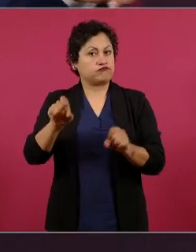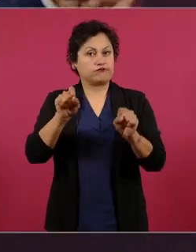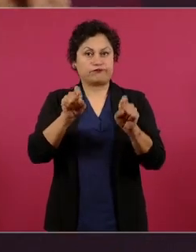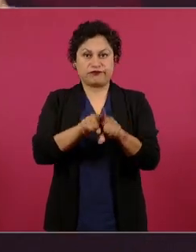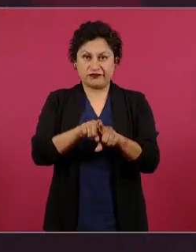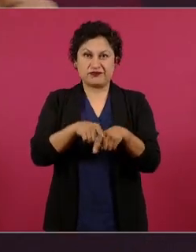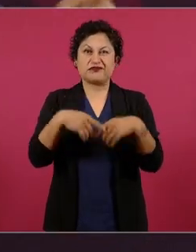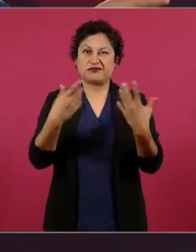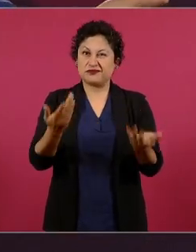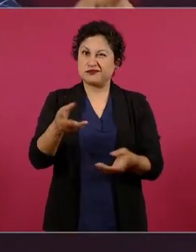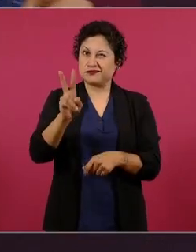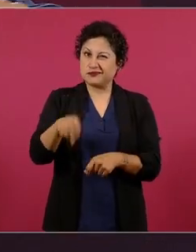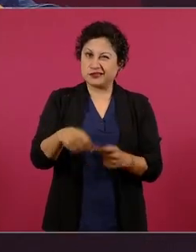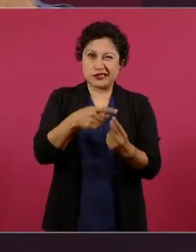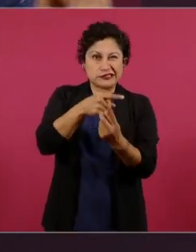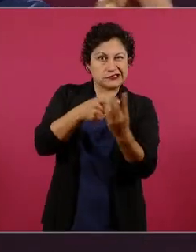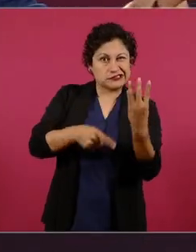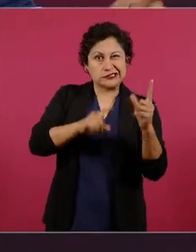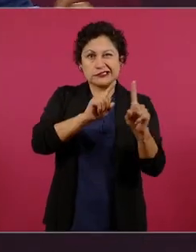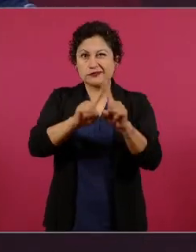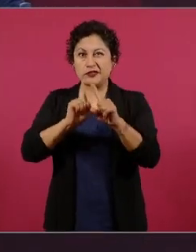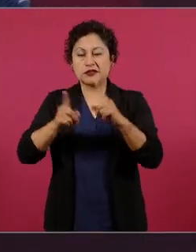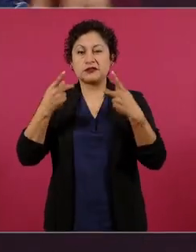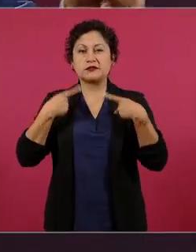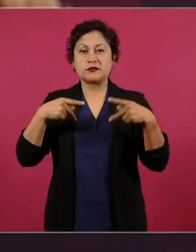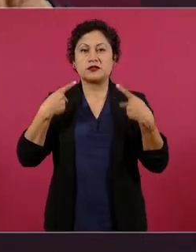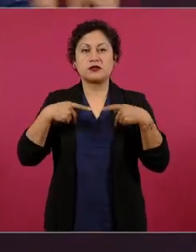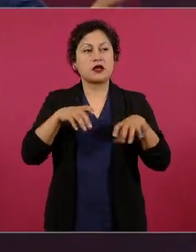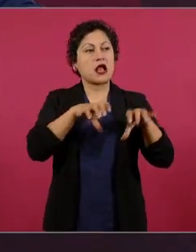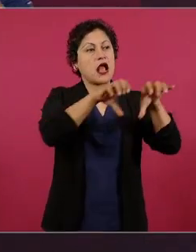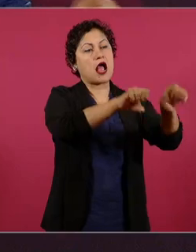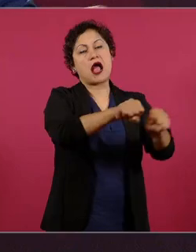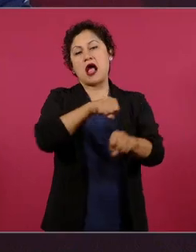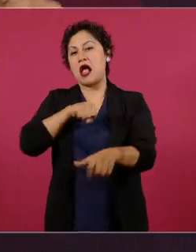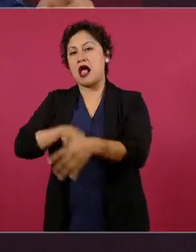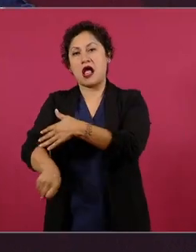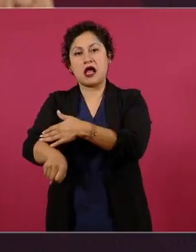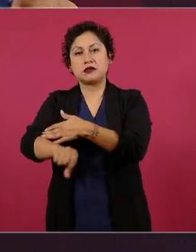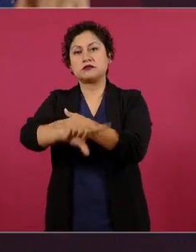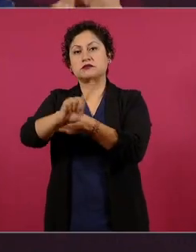entraban, salían de prisión, les confiscaban